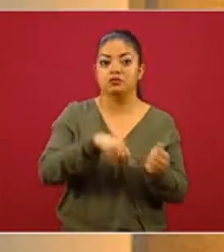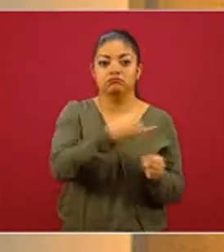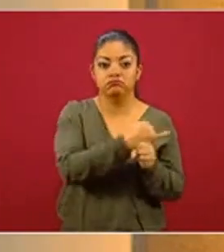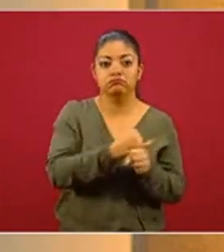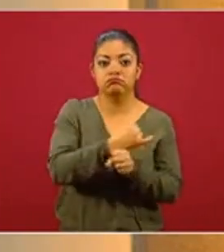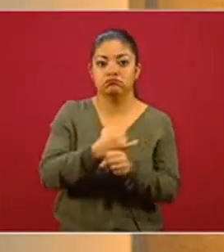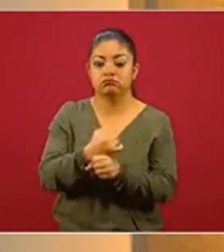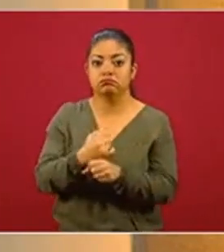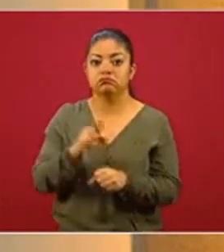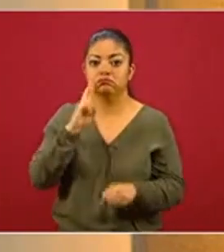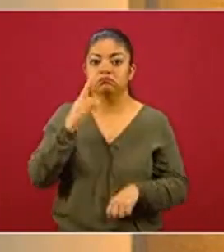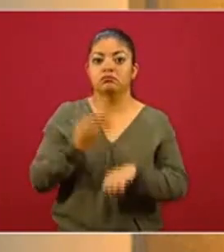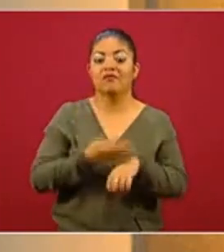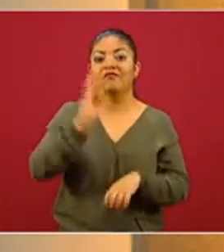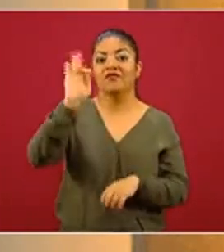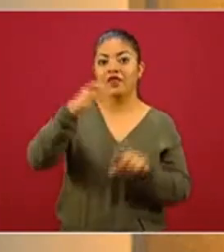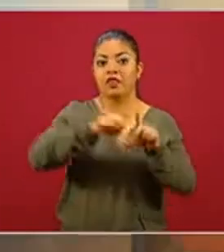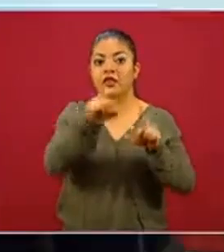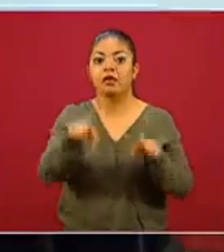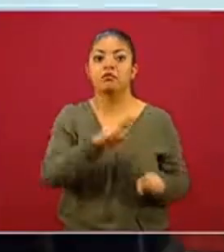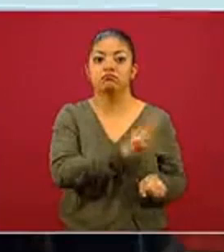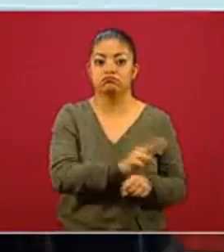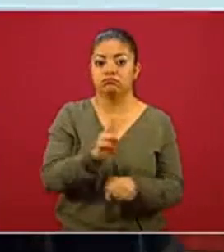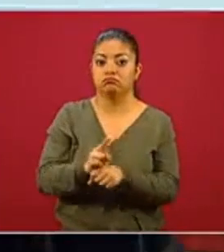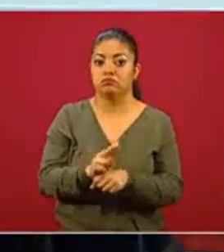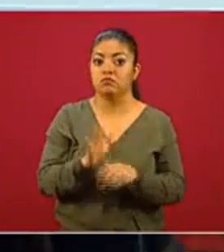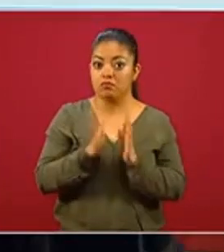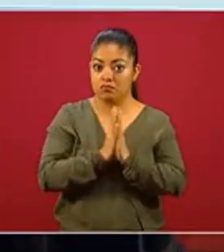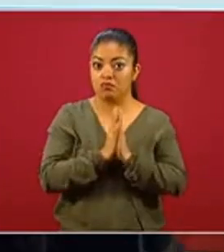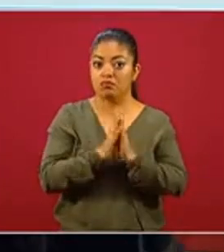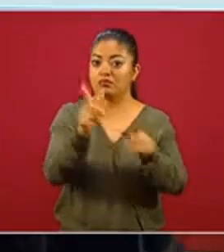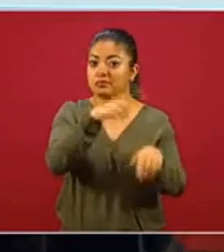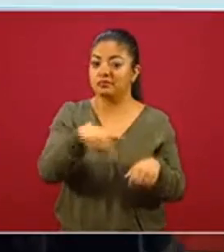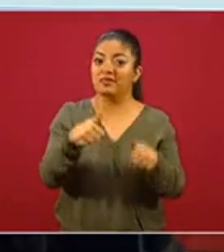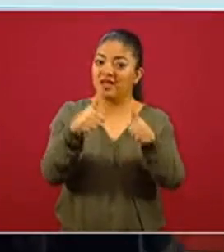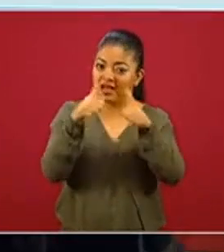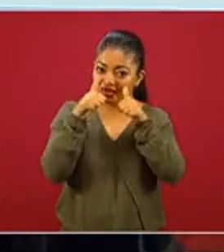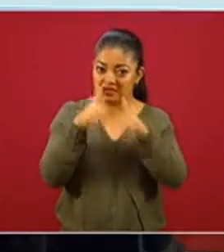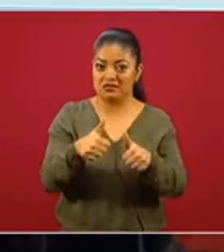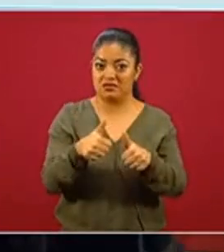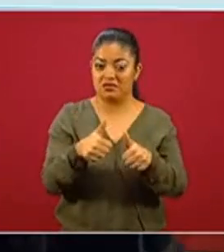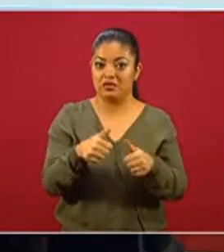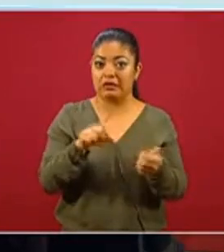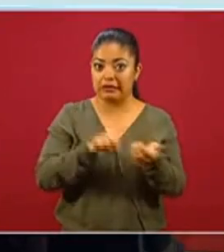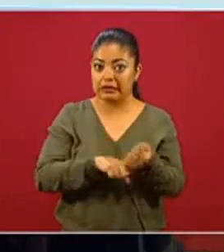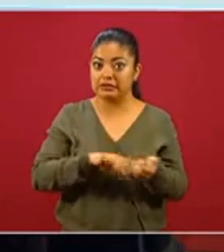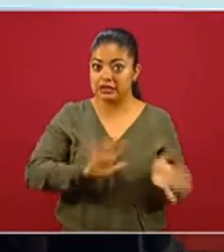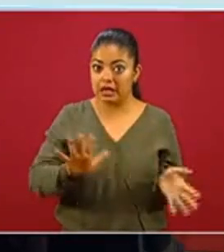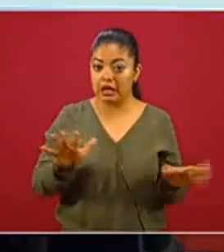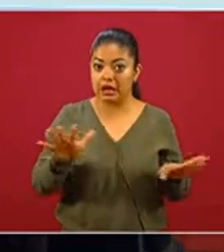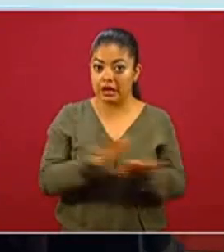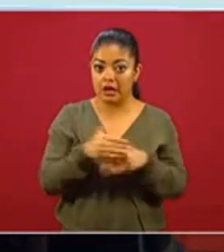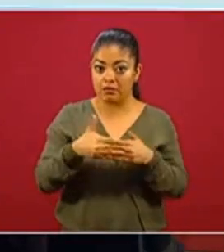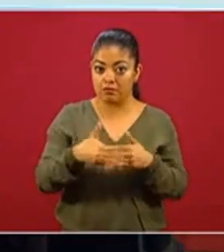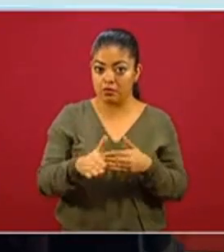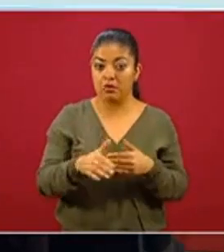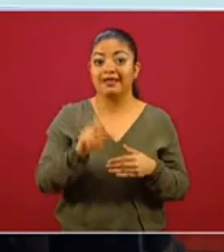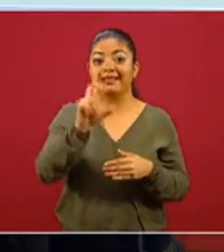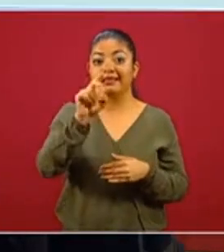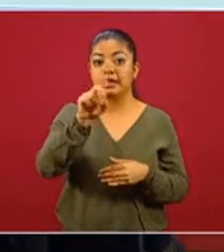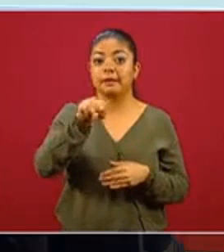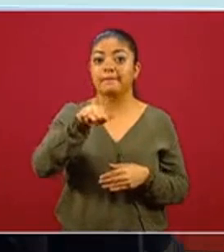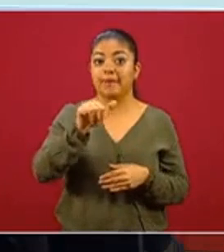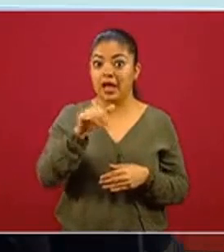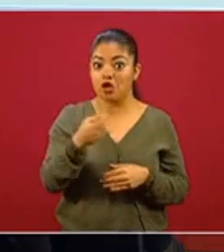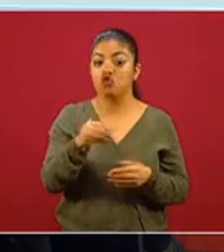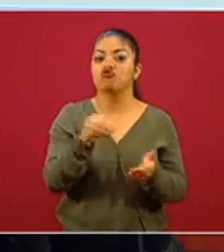autoridad sanitaria federal. Entonces, atentas y atentos, por favor, al momento de cambio. De aquí al 30 de mayo, quédate